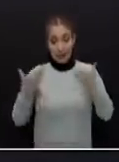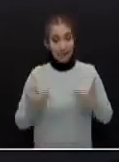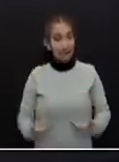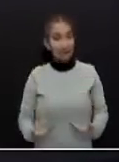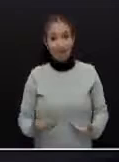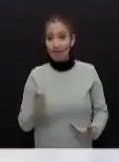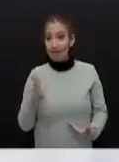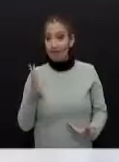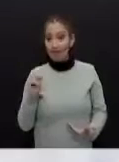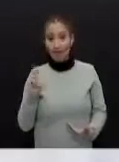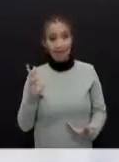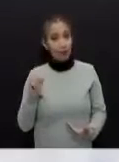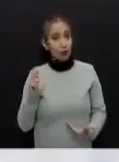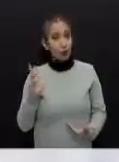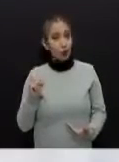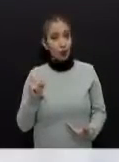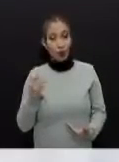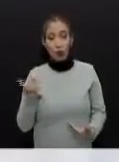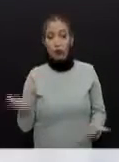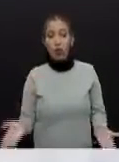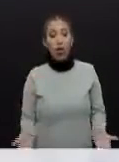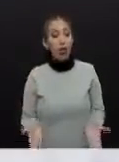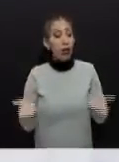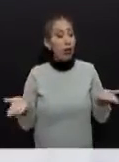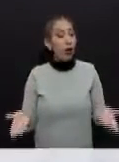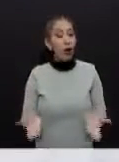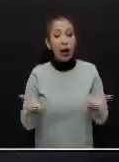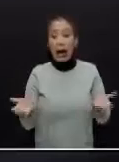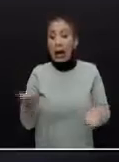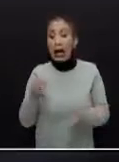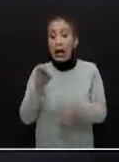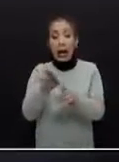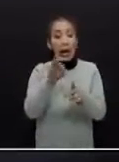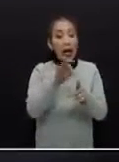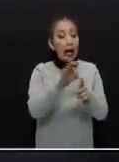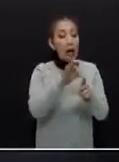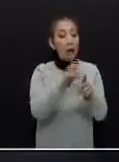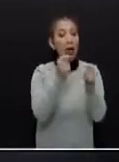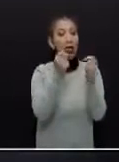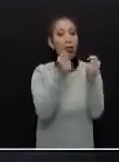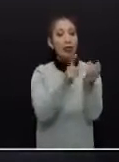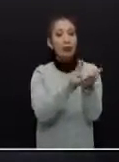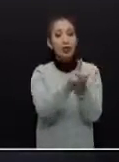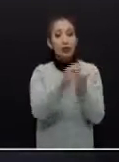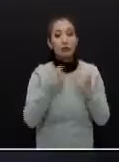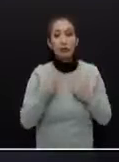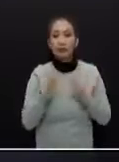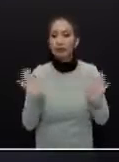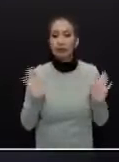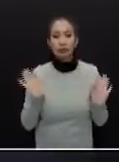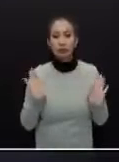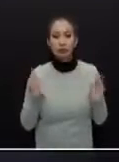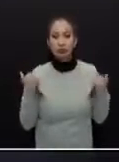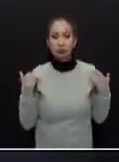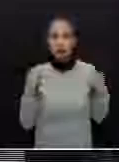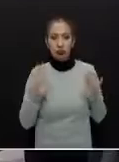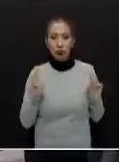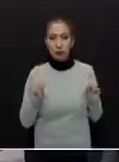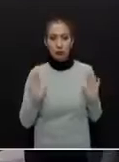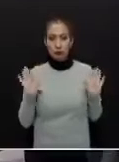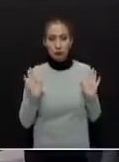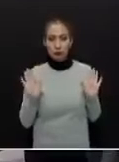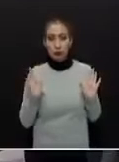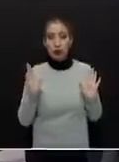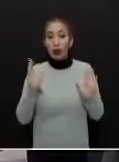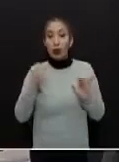va a promover la violación de derechos humanos. No va